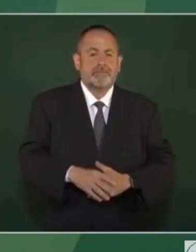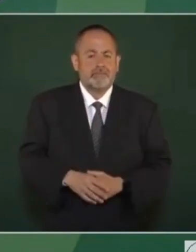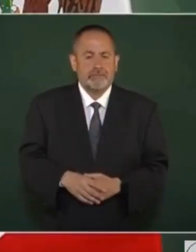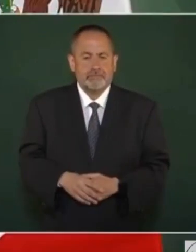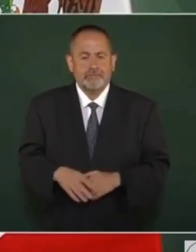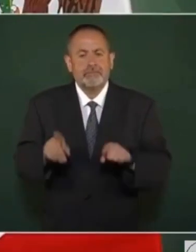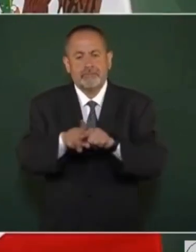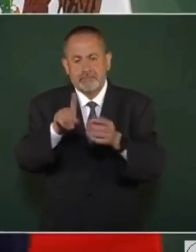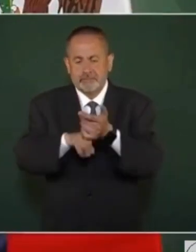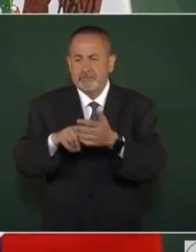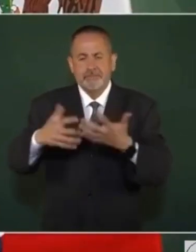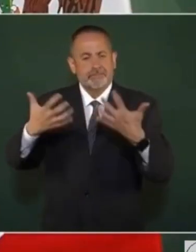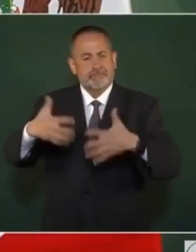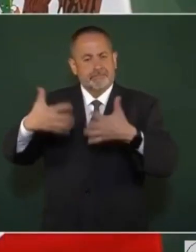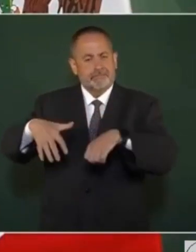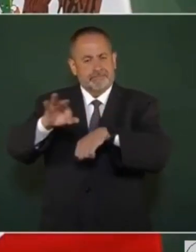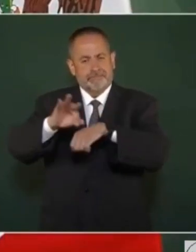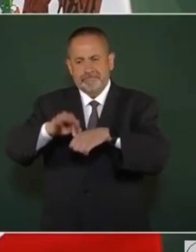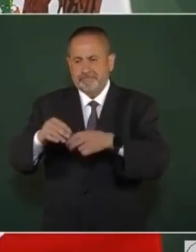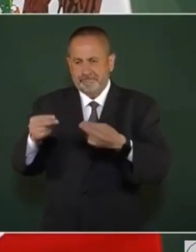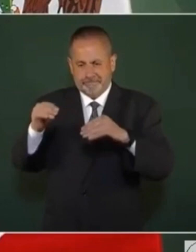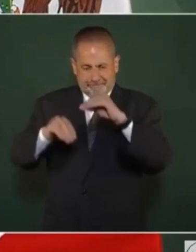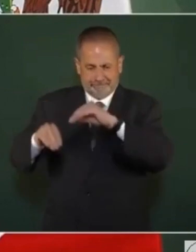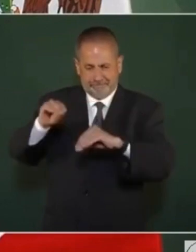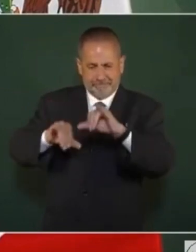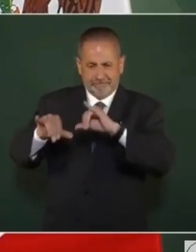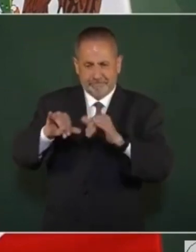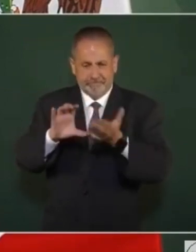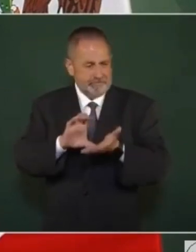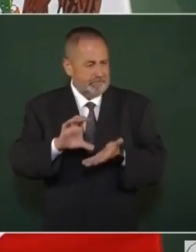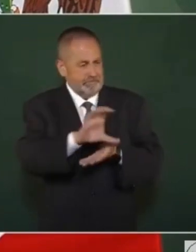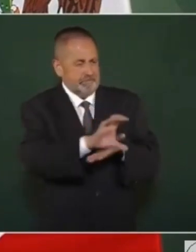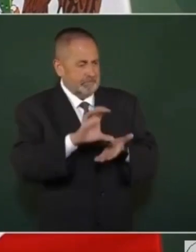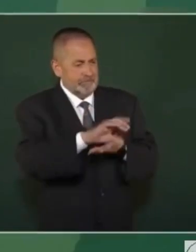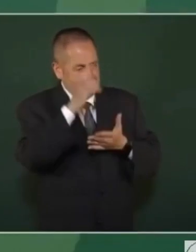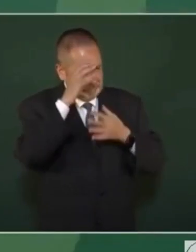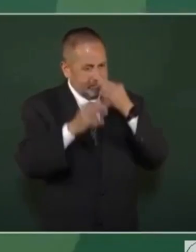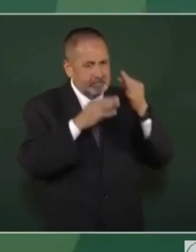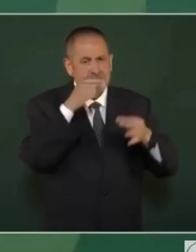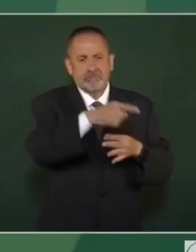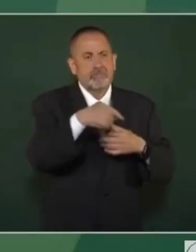incluso de las farmacéuticas, para campañas,